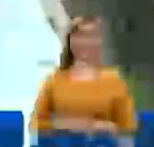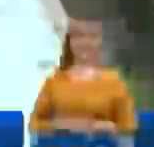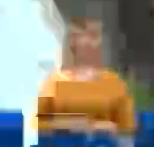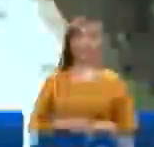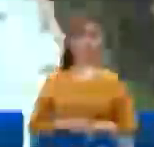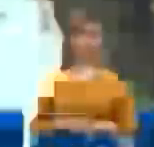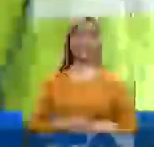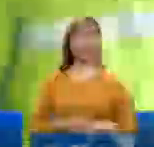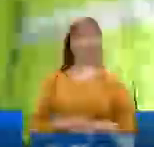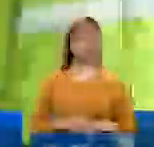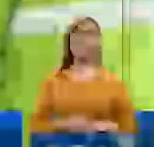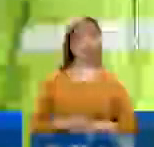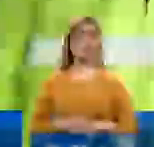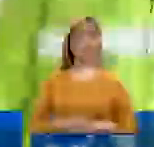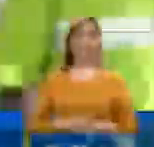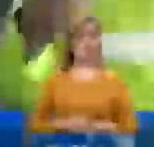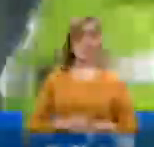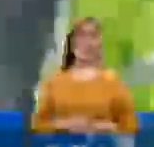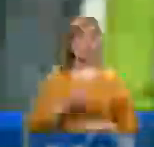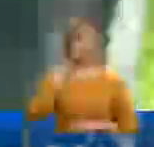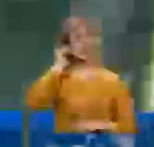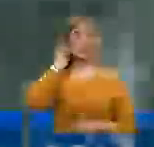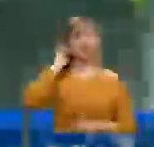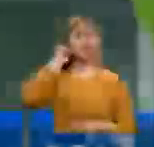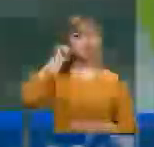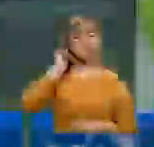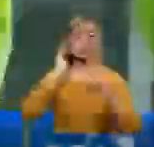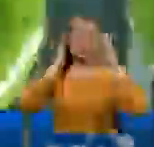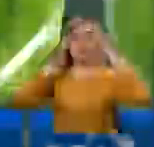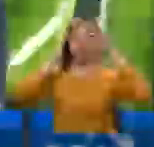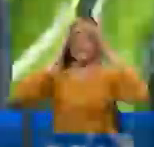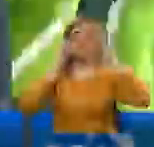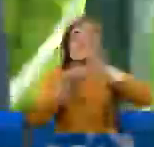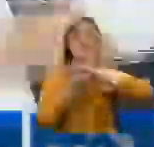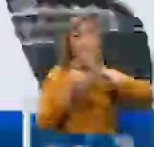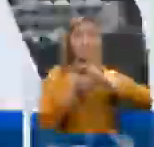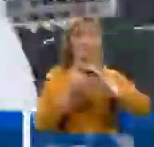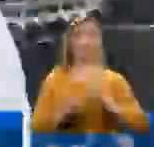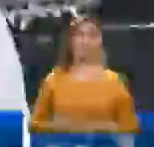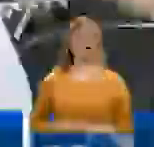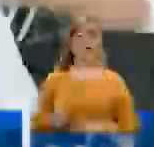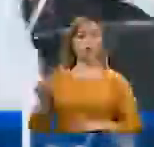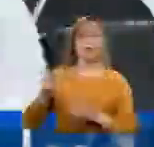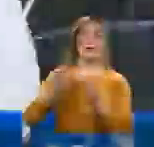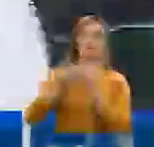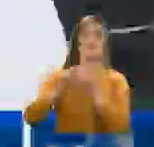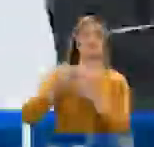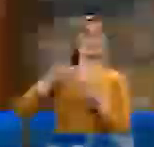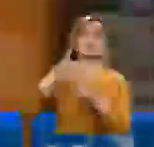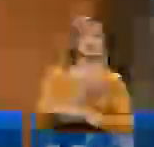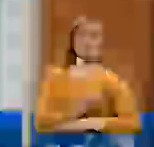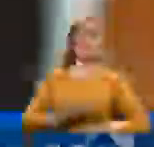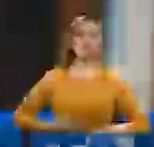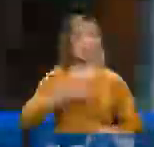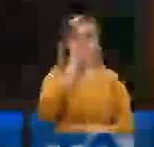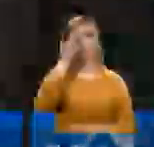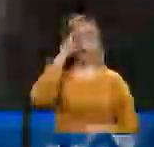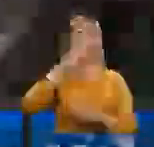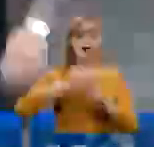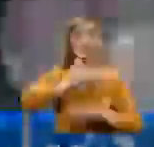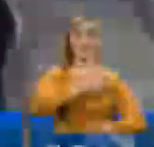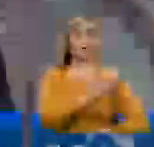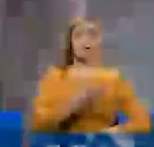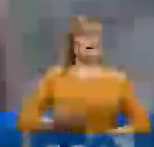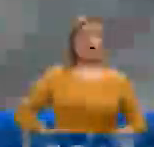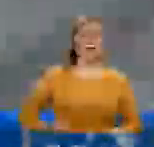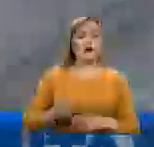No obstante, la atención está en el emblemático caso Sobornos que ha puesto contra las cuerdas al expresidente Rafael Correa, al ex vicepresidente Jorge